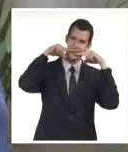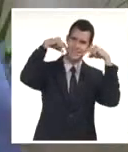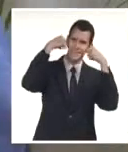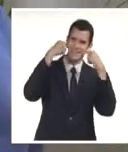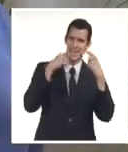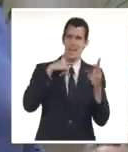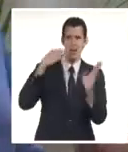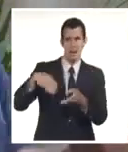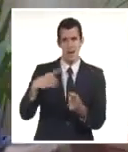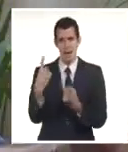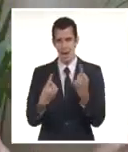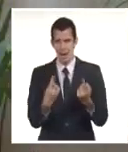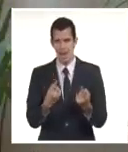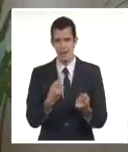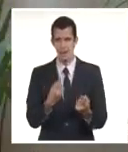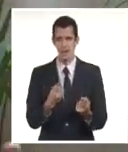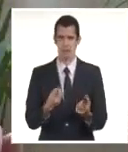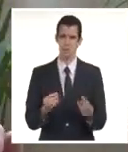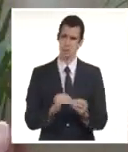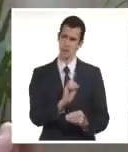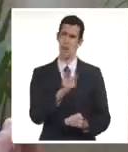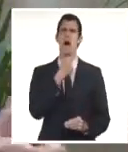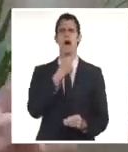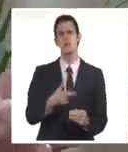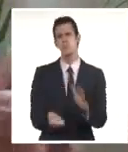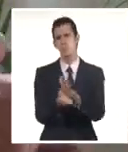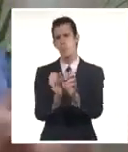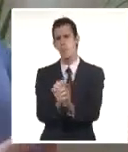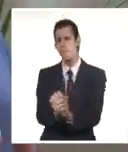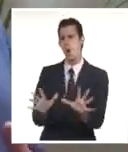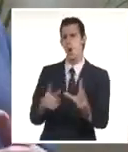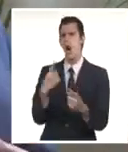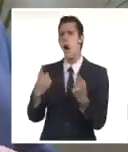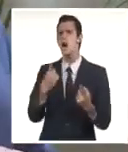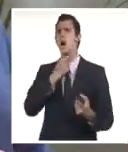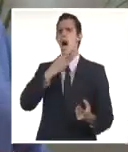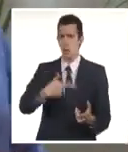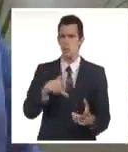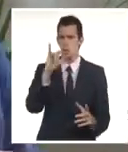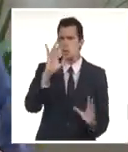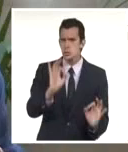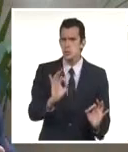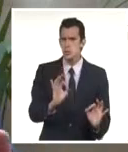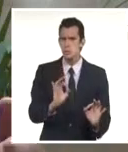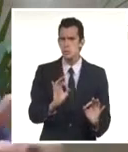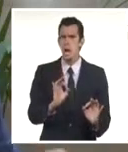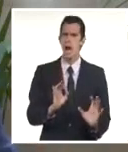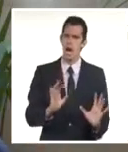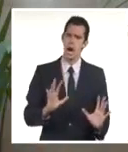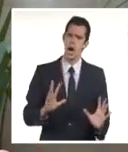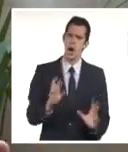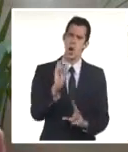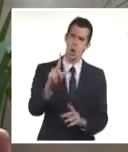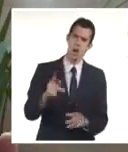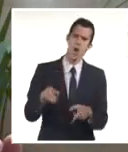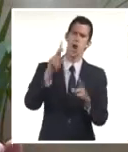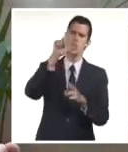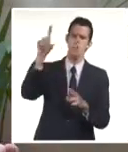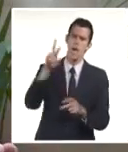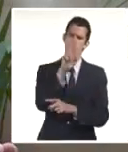sido un atentado terrorista, si hubiera sido un hecho de sabotaje, un hecho de atentar contra la integridad de una institución de la revolución con